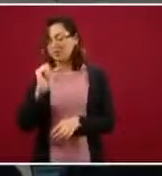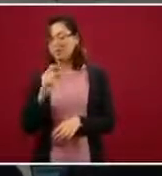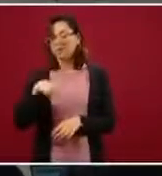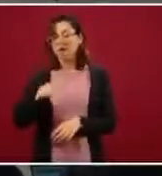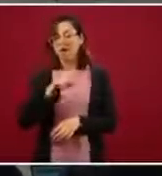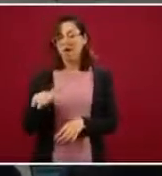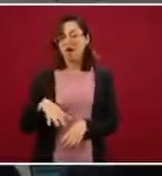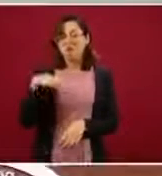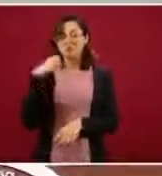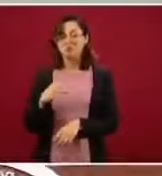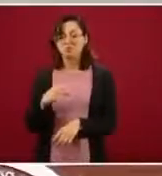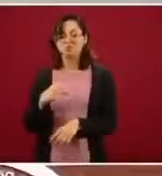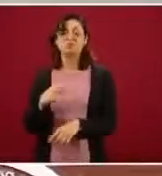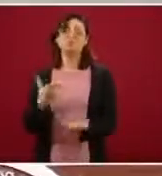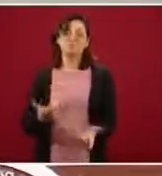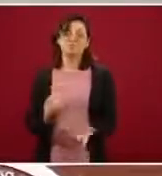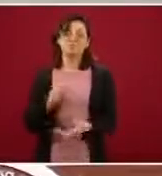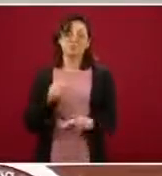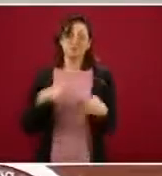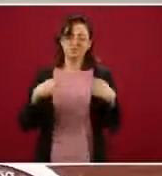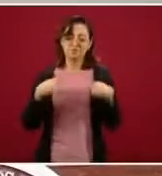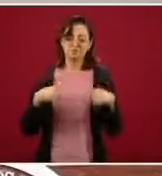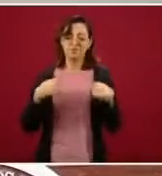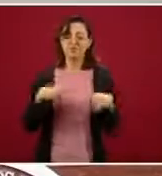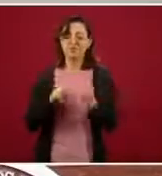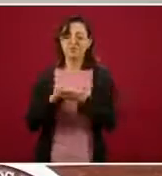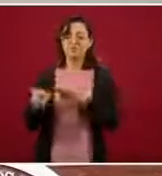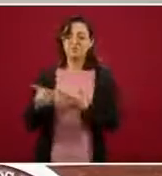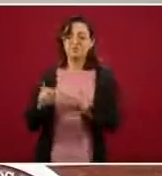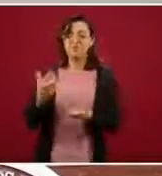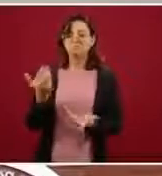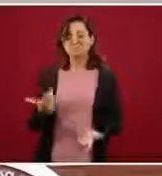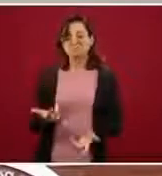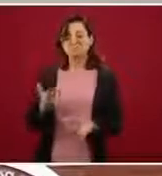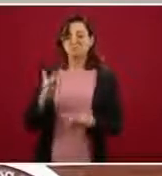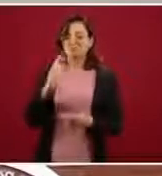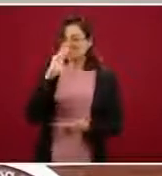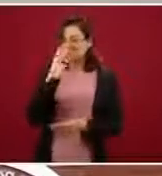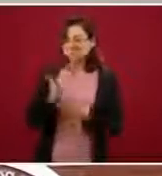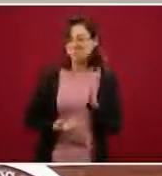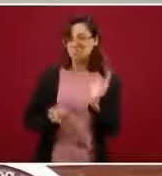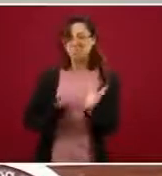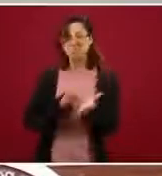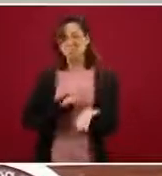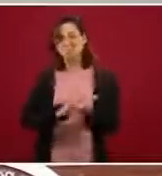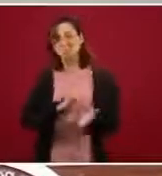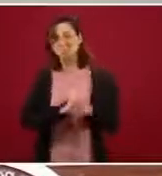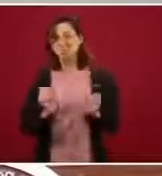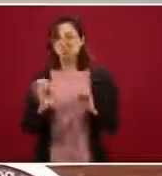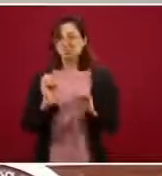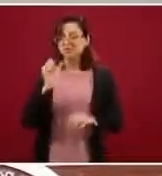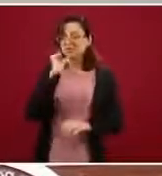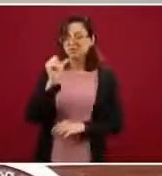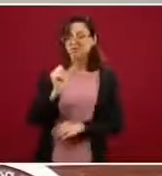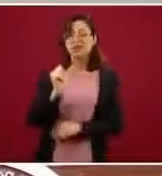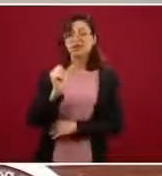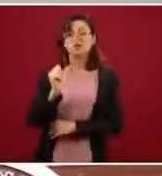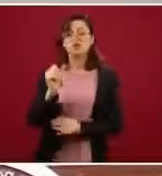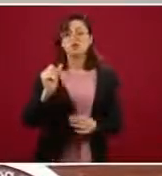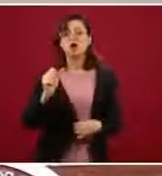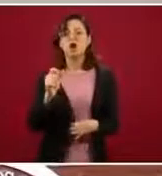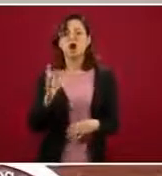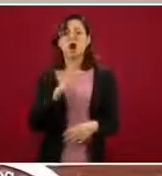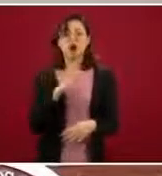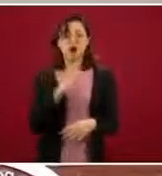de poder proteger los derechos de los trabajadores y la recaudación fiscal. Particularmente encontramos grupos en donde